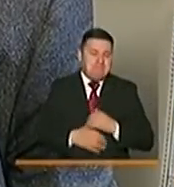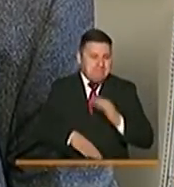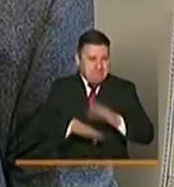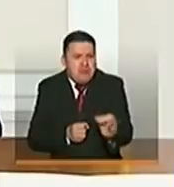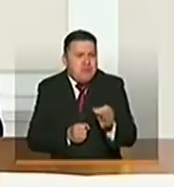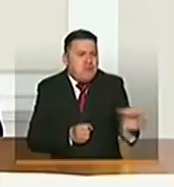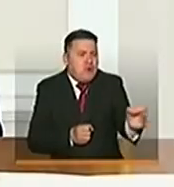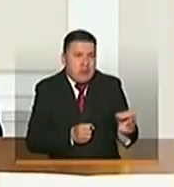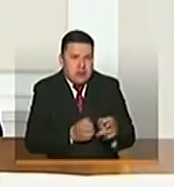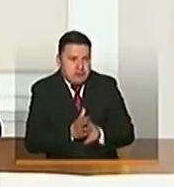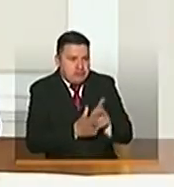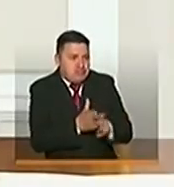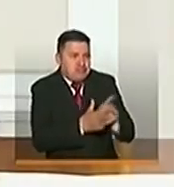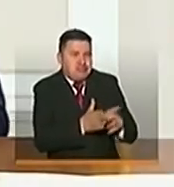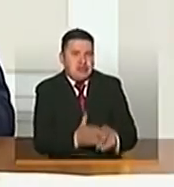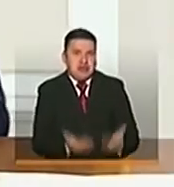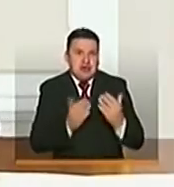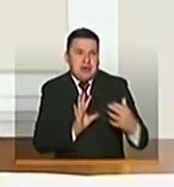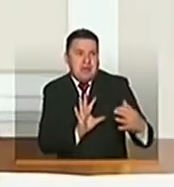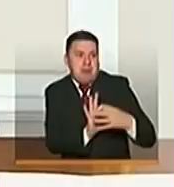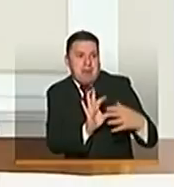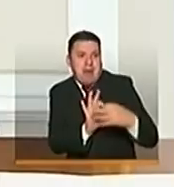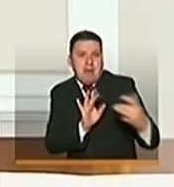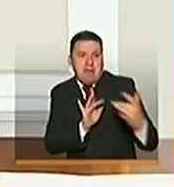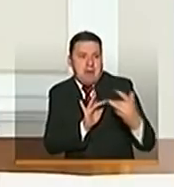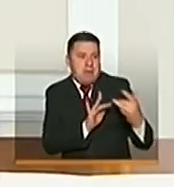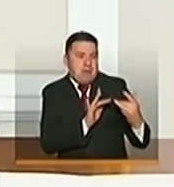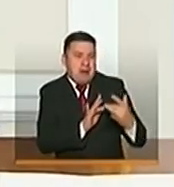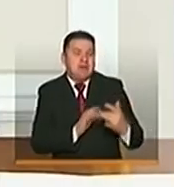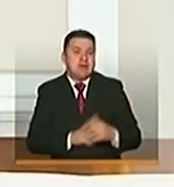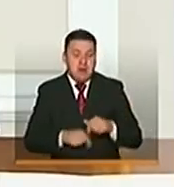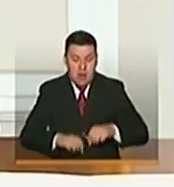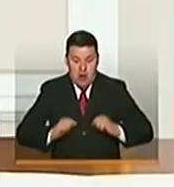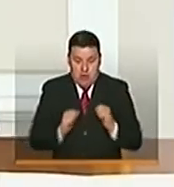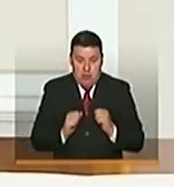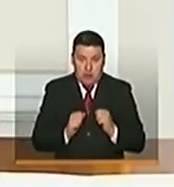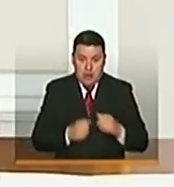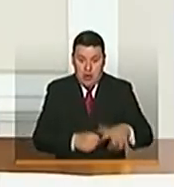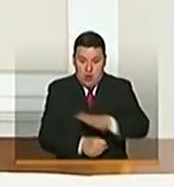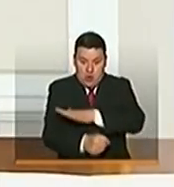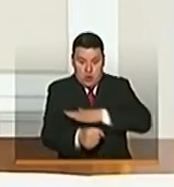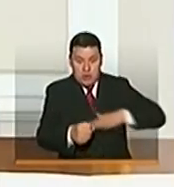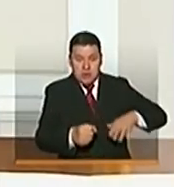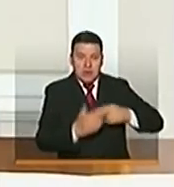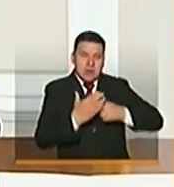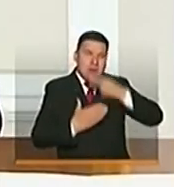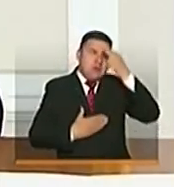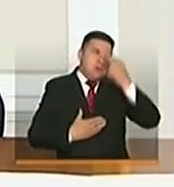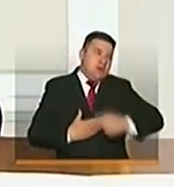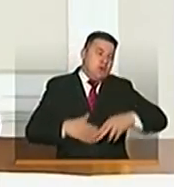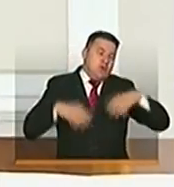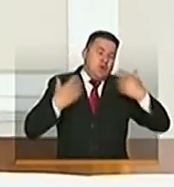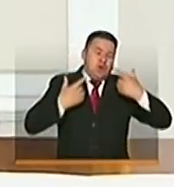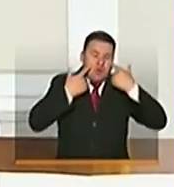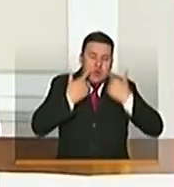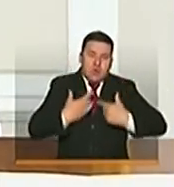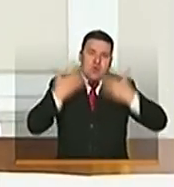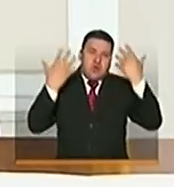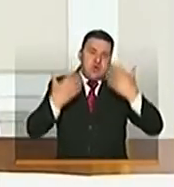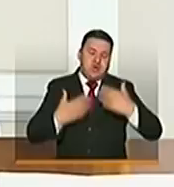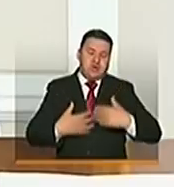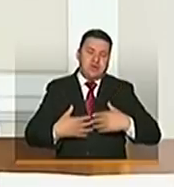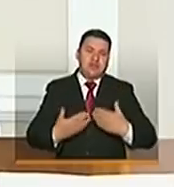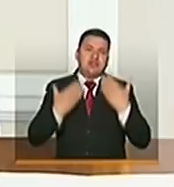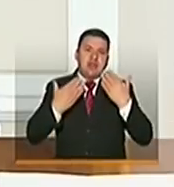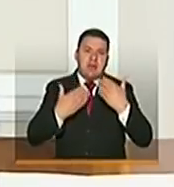puntos porcentuales son préstamos, o sea, garantías de préstamos que ha dado el gobierno. Y las están contando como gastos. Y